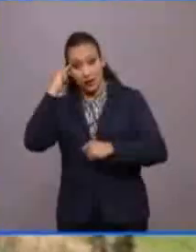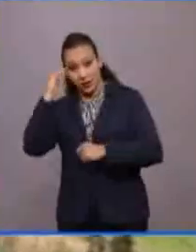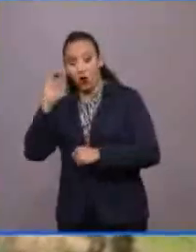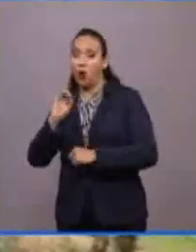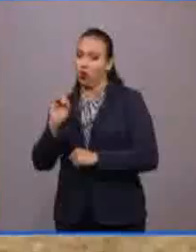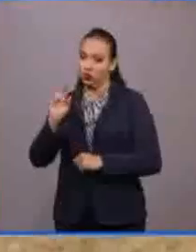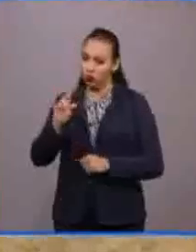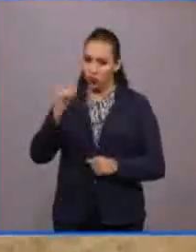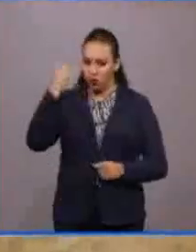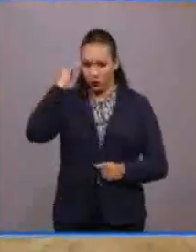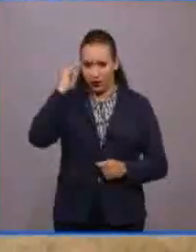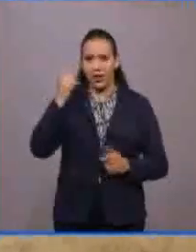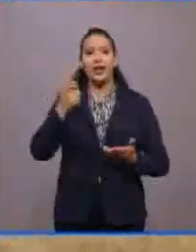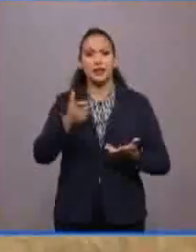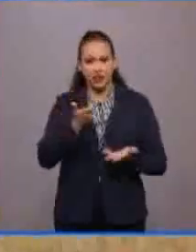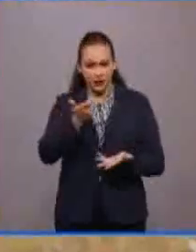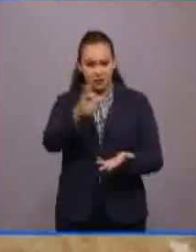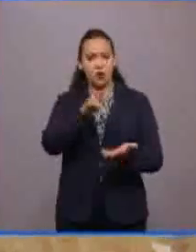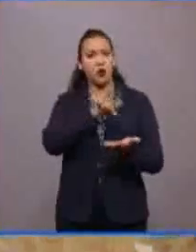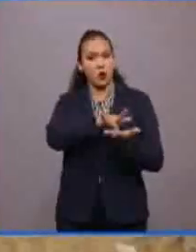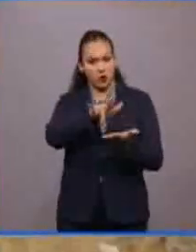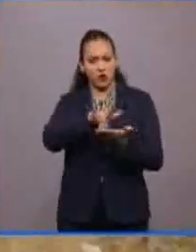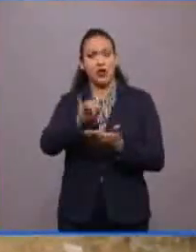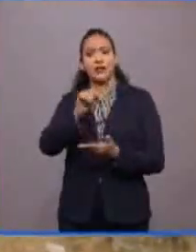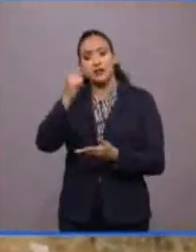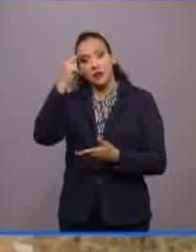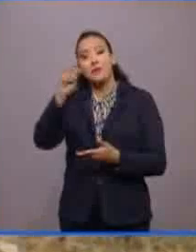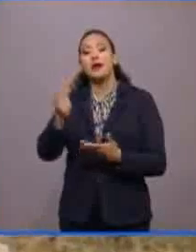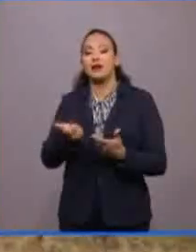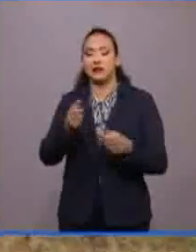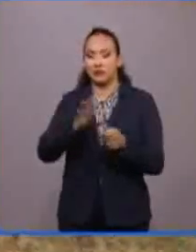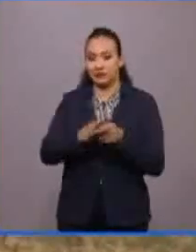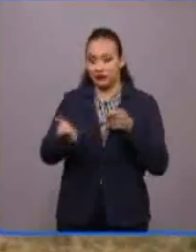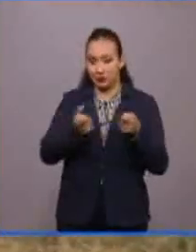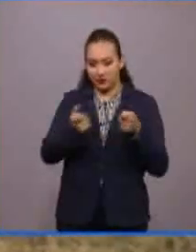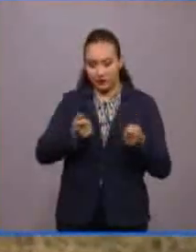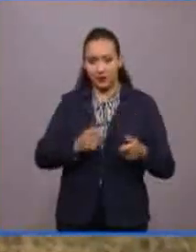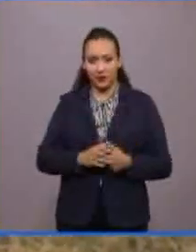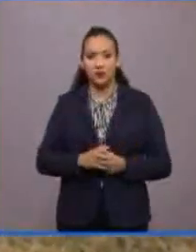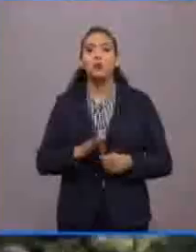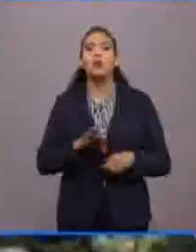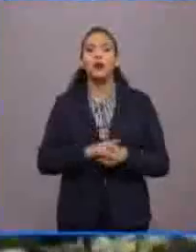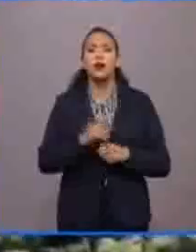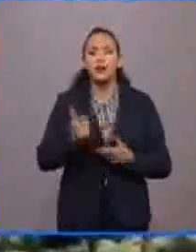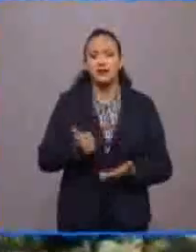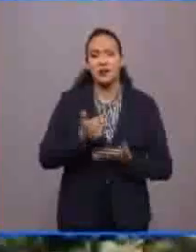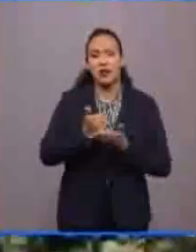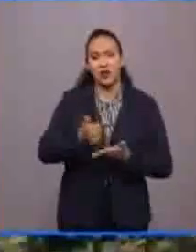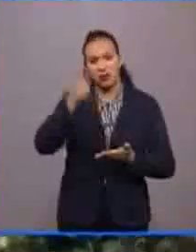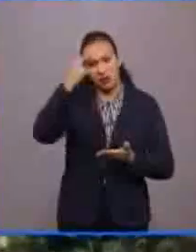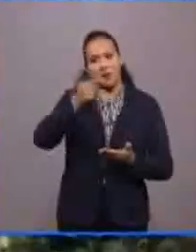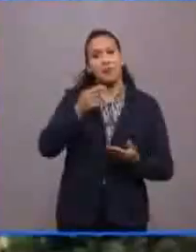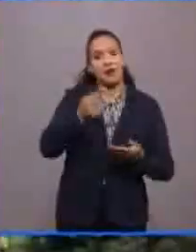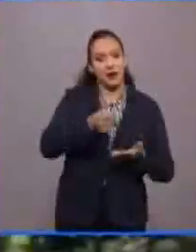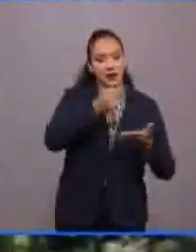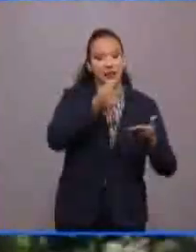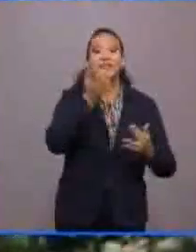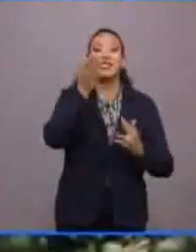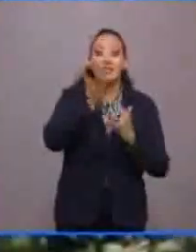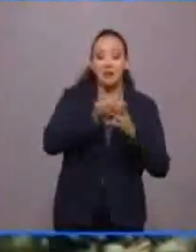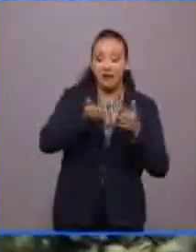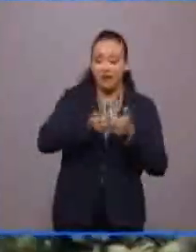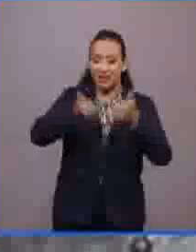no indígena recibe estos recursos directamente para su administración, porque el otorgar un presupuesto dividido no permitiría